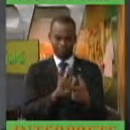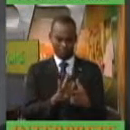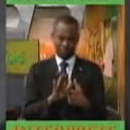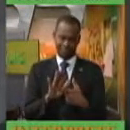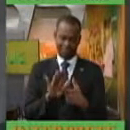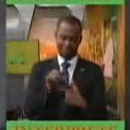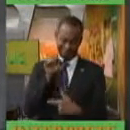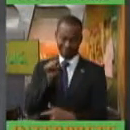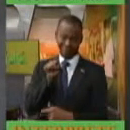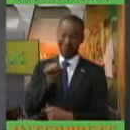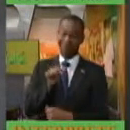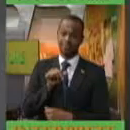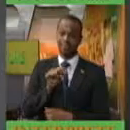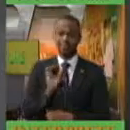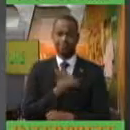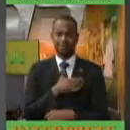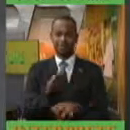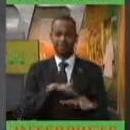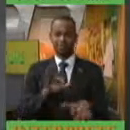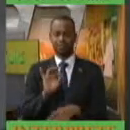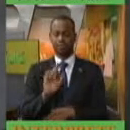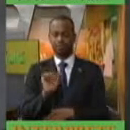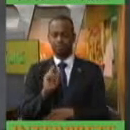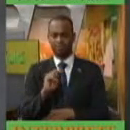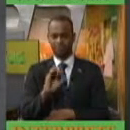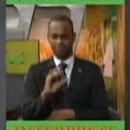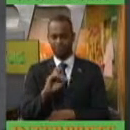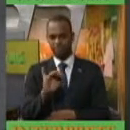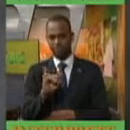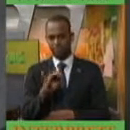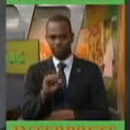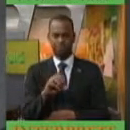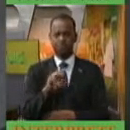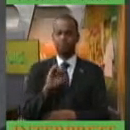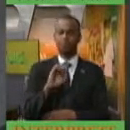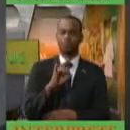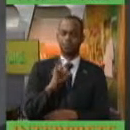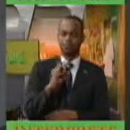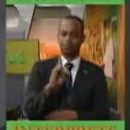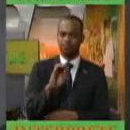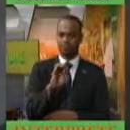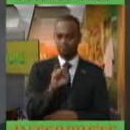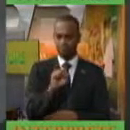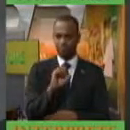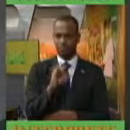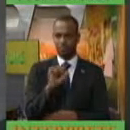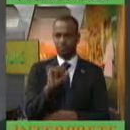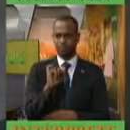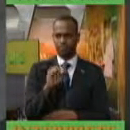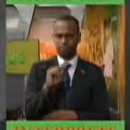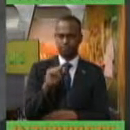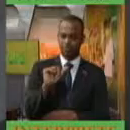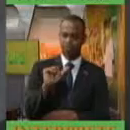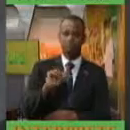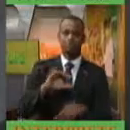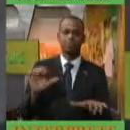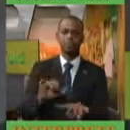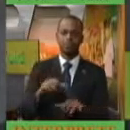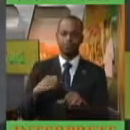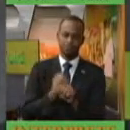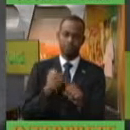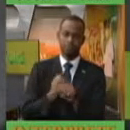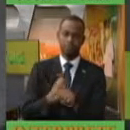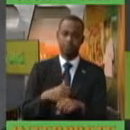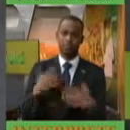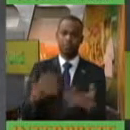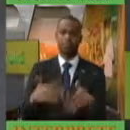justamente. En nuestra zona, Francia, Reyes, Mercedes, Santana, que estamos trabajando arduamente para que este programa de